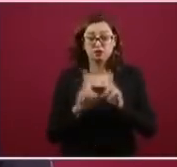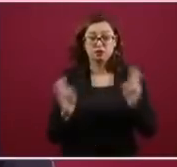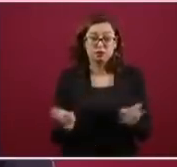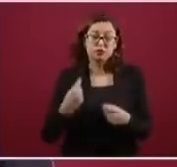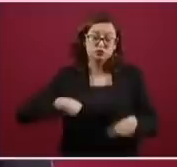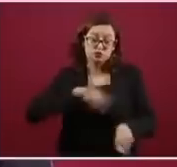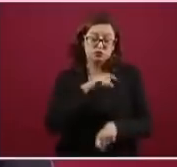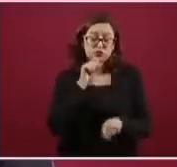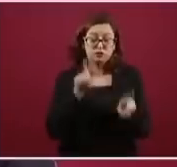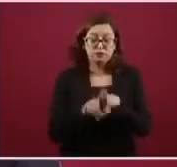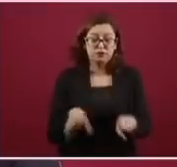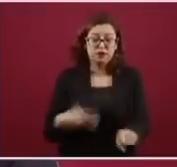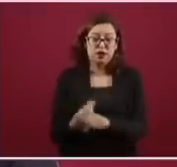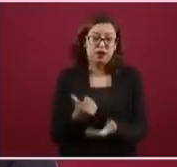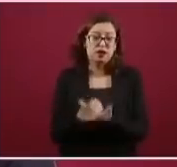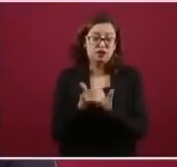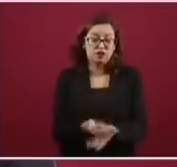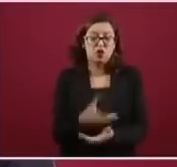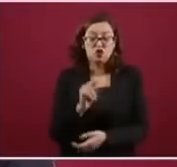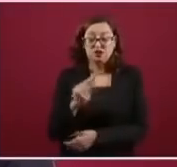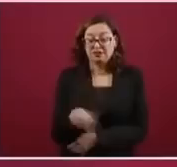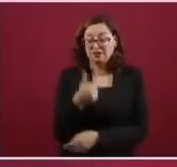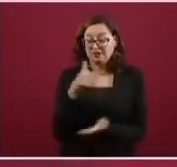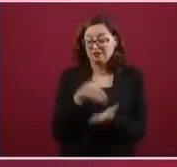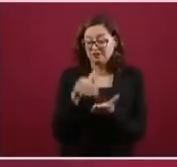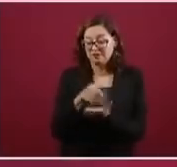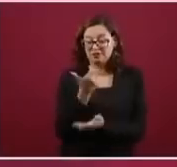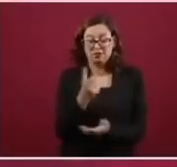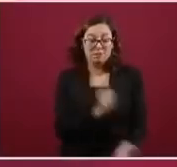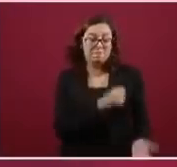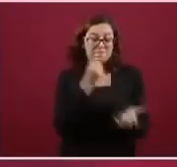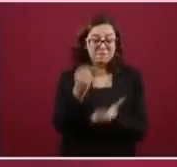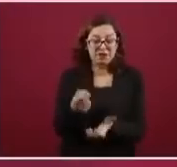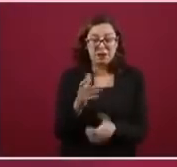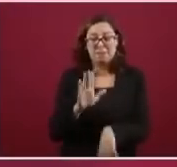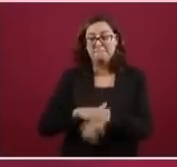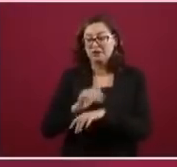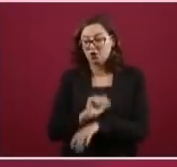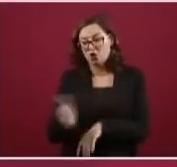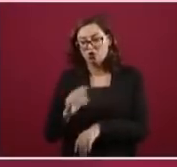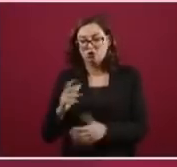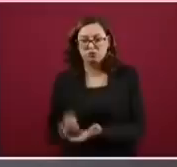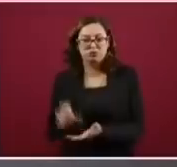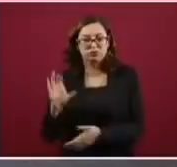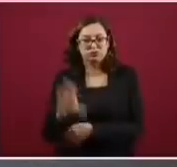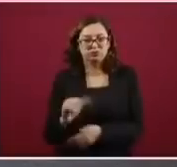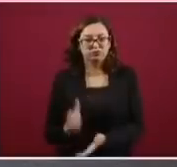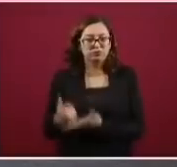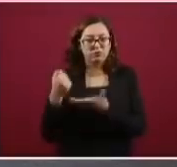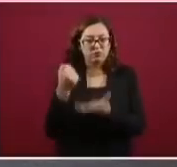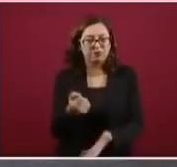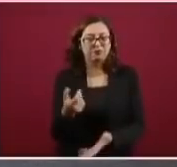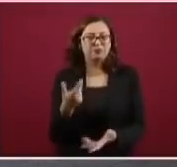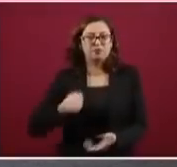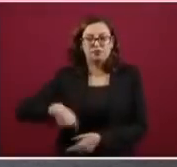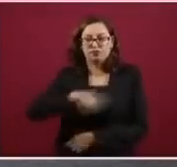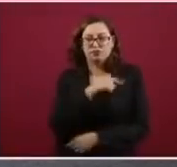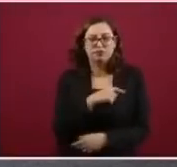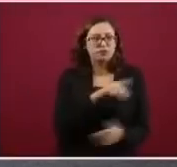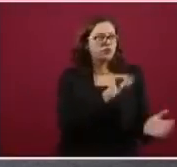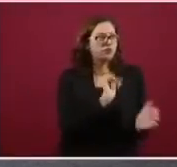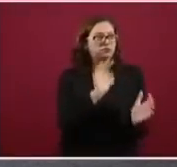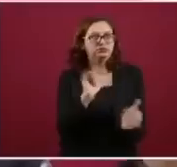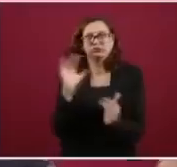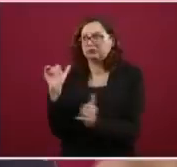esfuerzo de nosotros no es sencillo dedicarle 86 mil millones de pesos más los que ya les dedicamos este año hemos estado usando fuentes diferentes